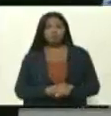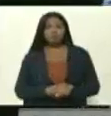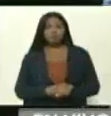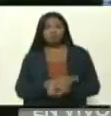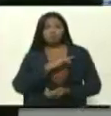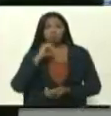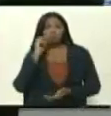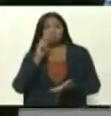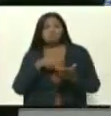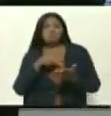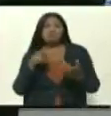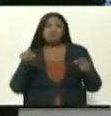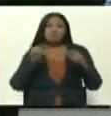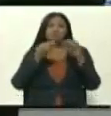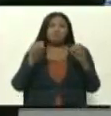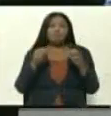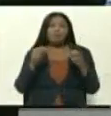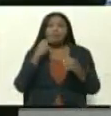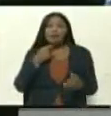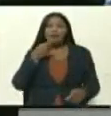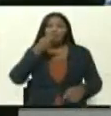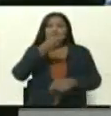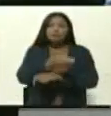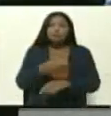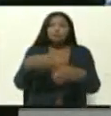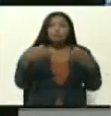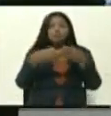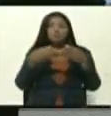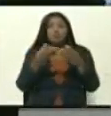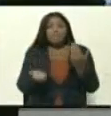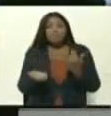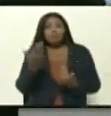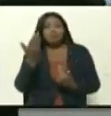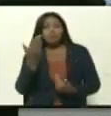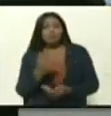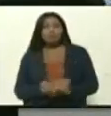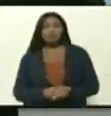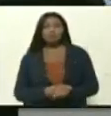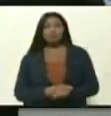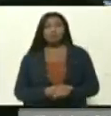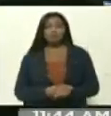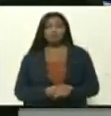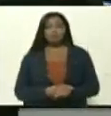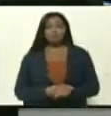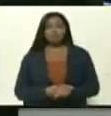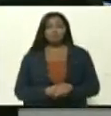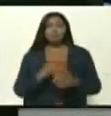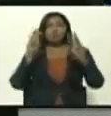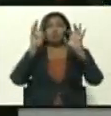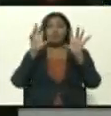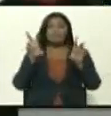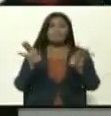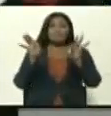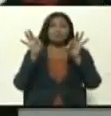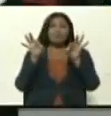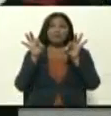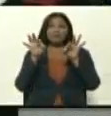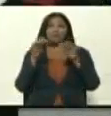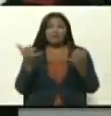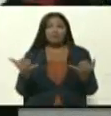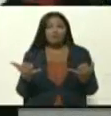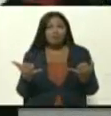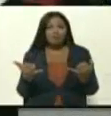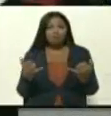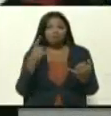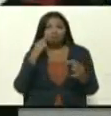estamos hoy participando en la graduación de un grupo muy importante de nuevos especialistas